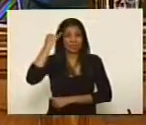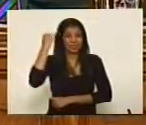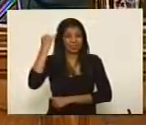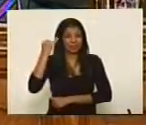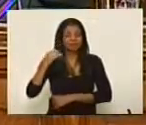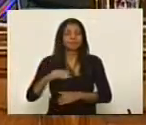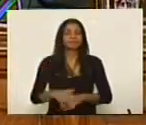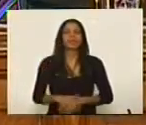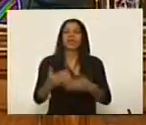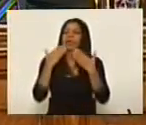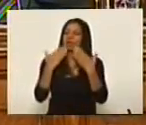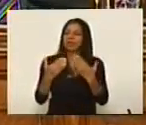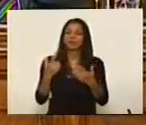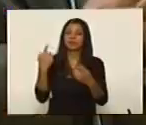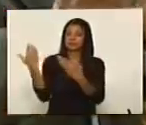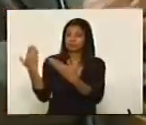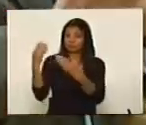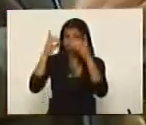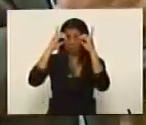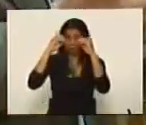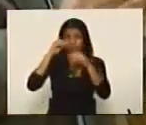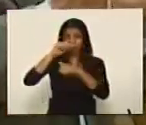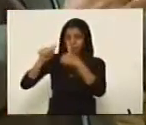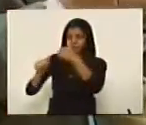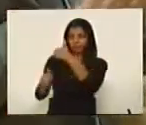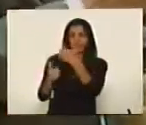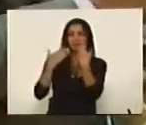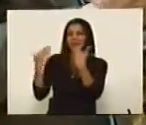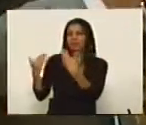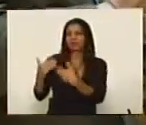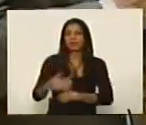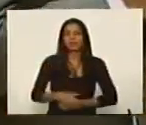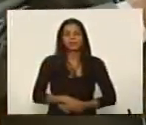Muchísimas gracias, presidente. Muchísimas gracias, compañeros constituyentes.